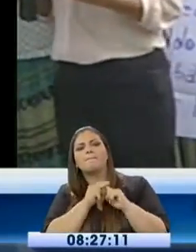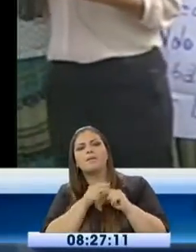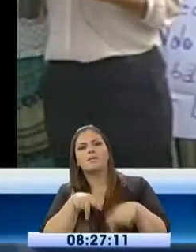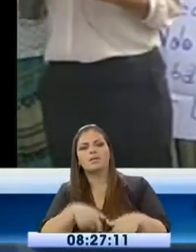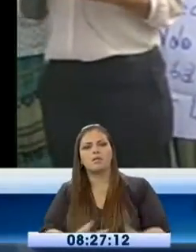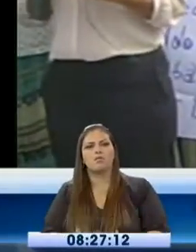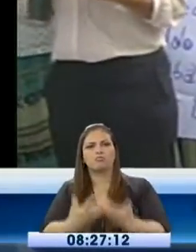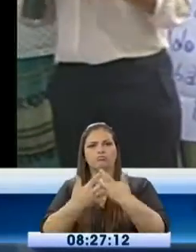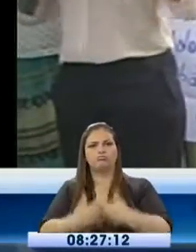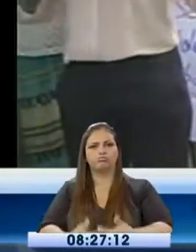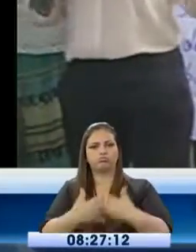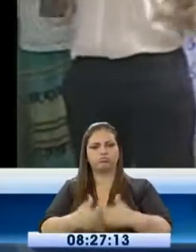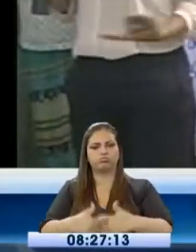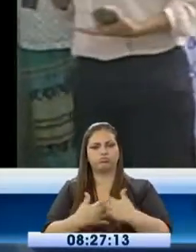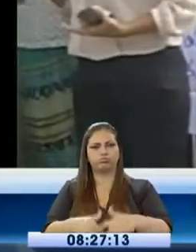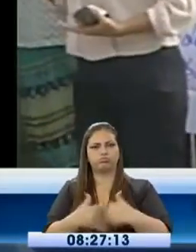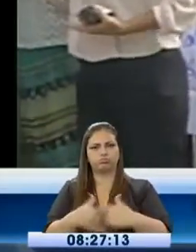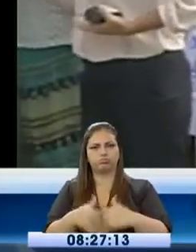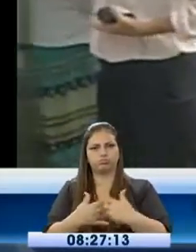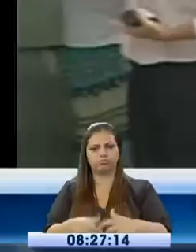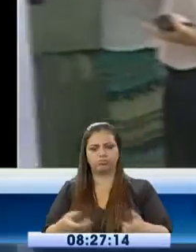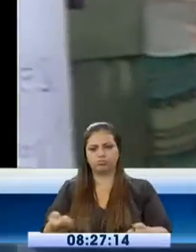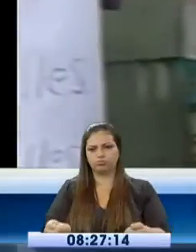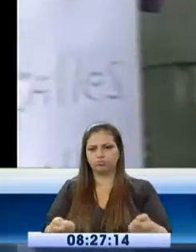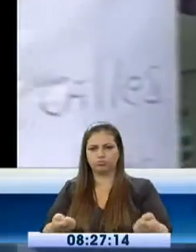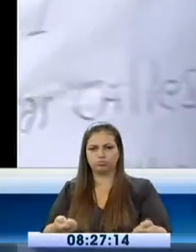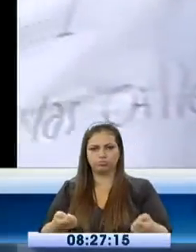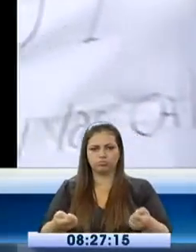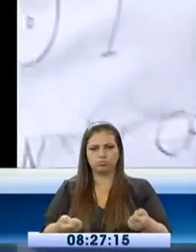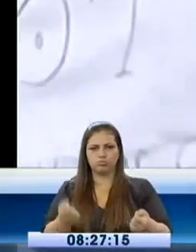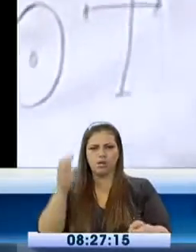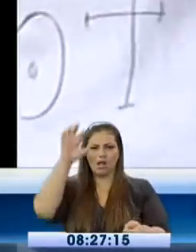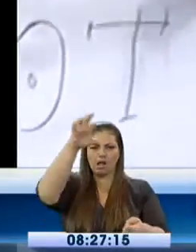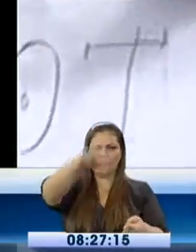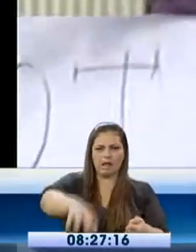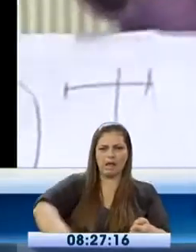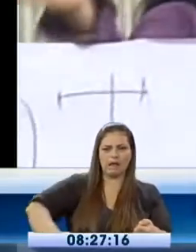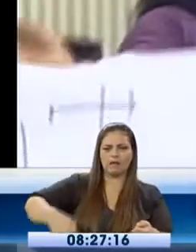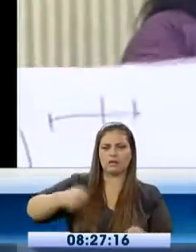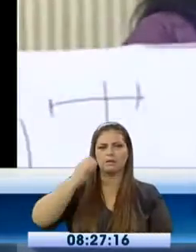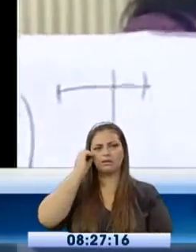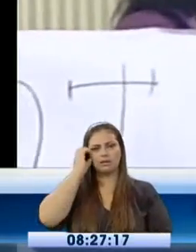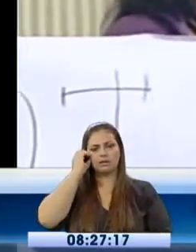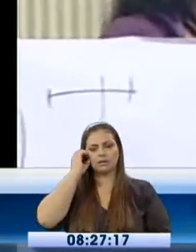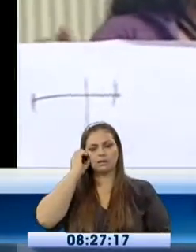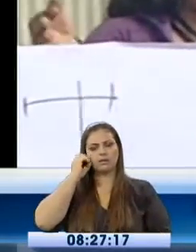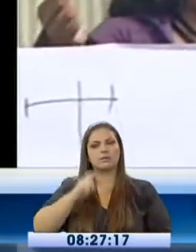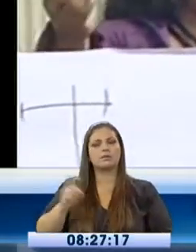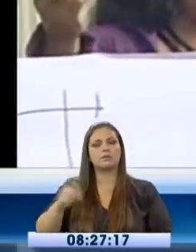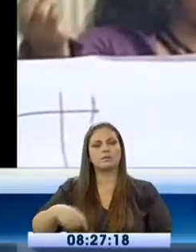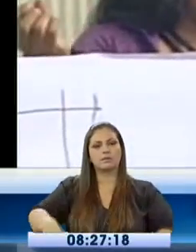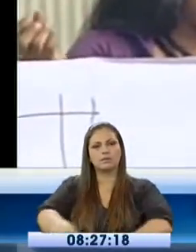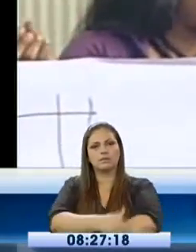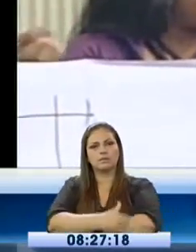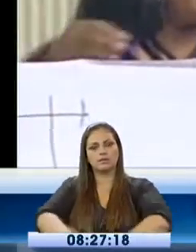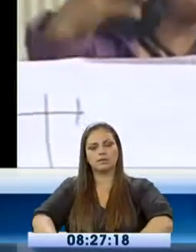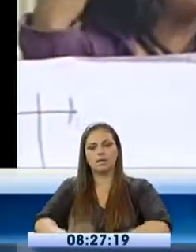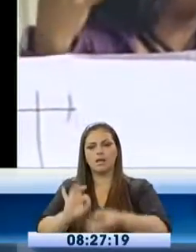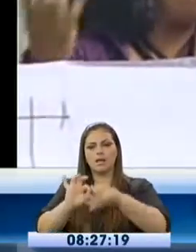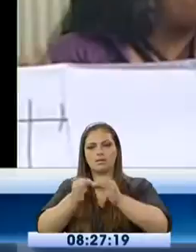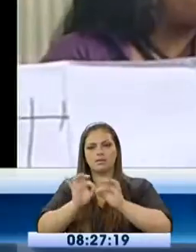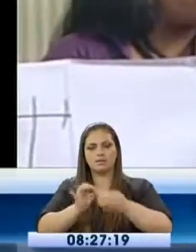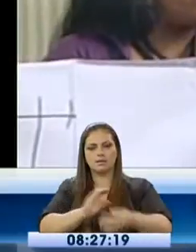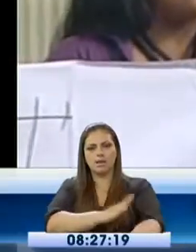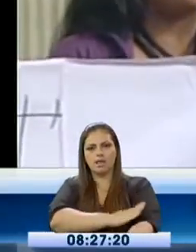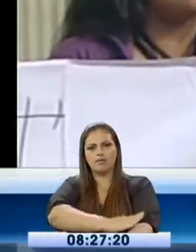Básicamente, ustedes lo que quieren es el arreglo de sus calles. Por supuesto que sí. Mire esto, esta zanja como está, esto hay, cuando llueve hay